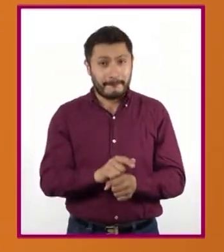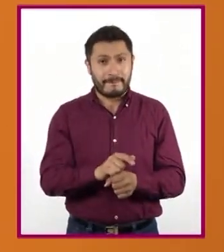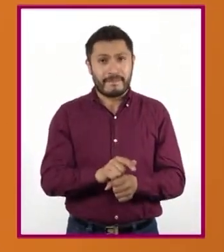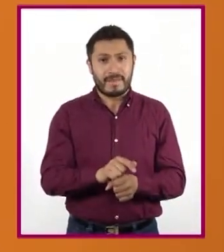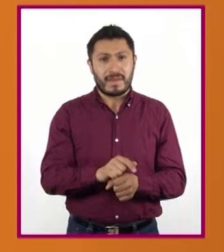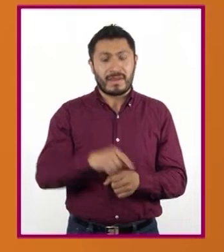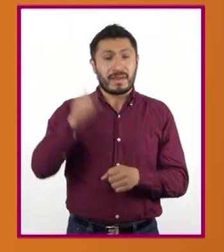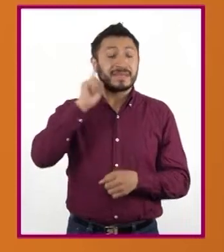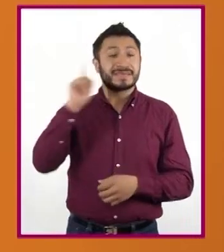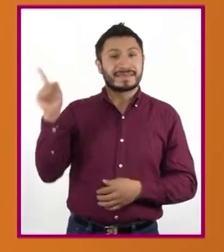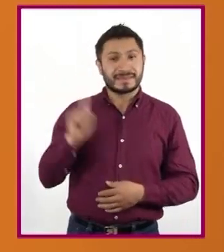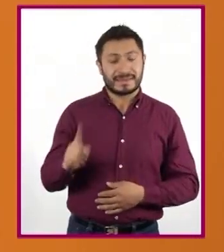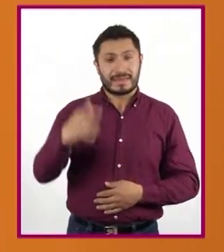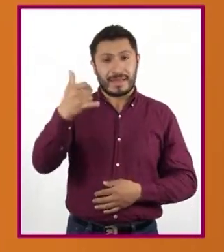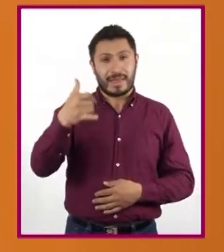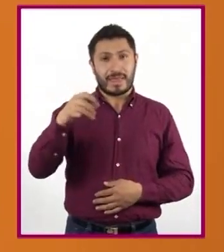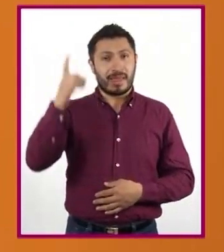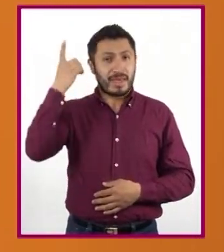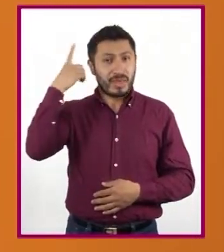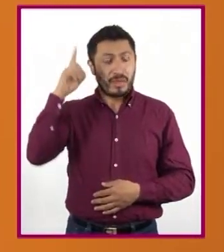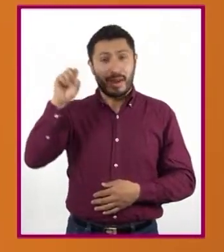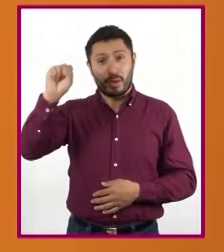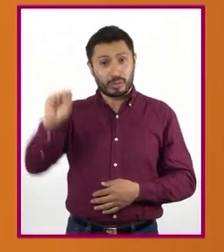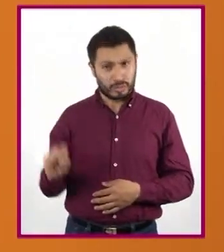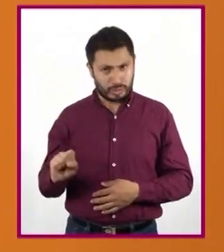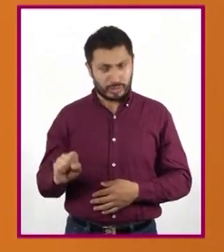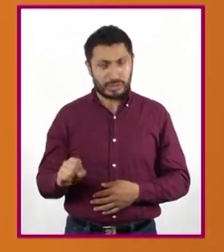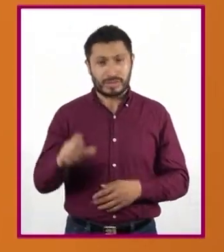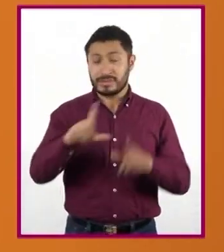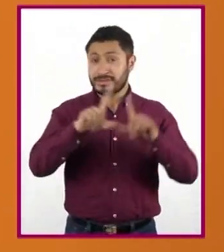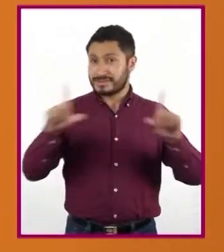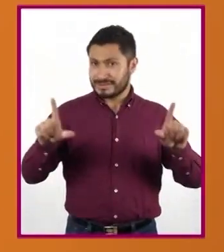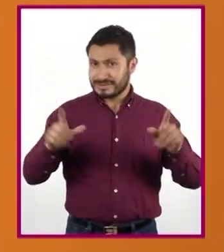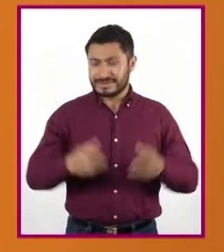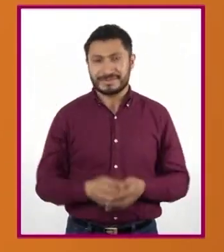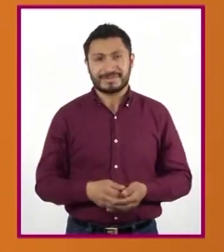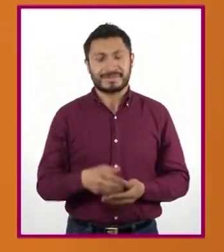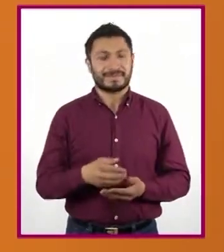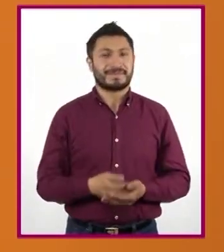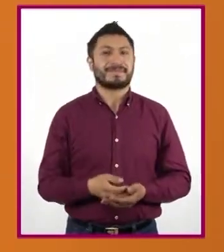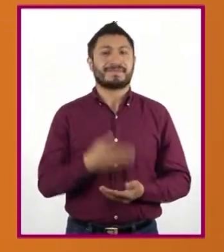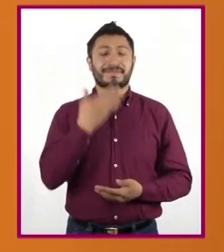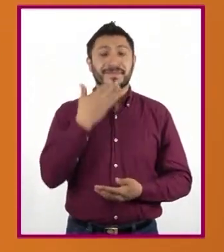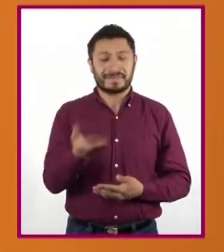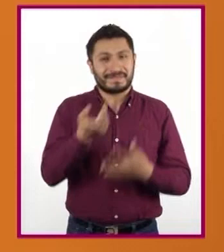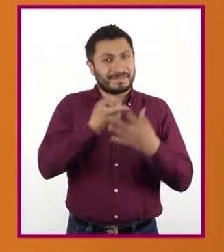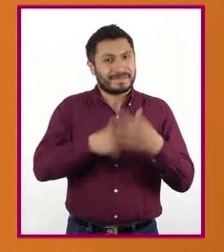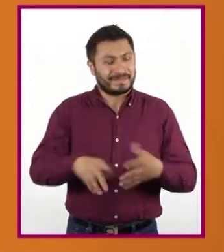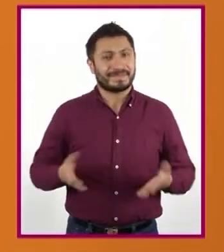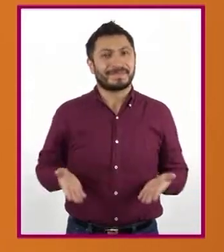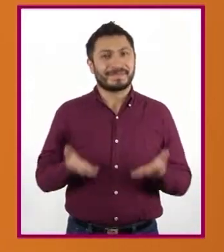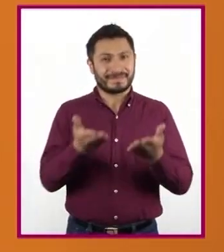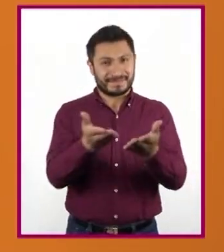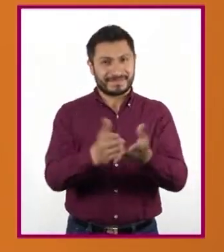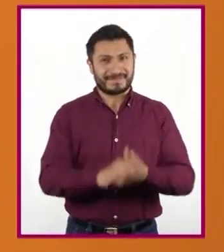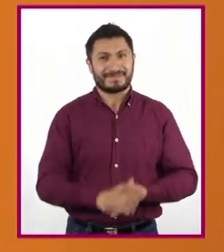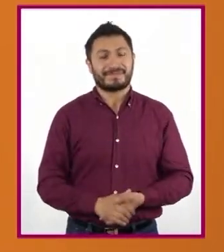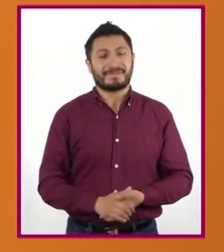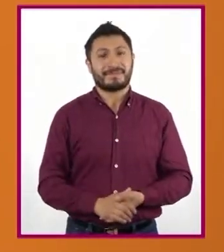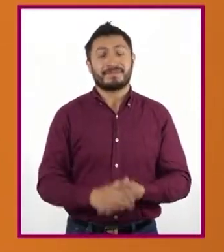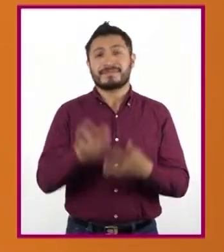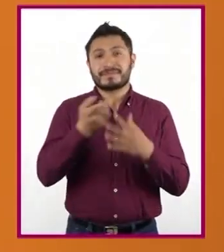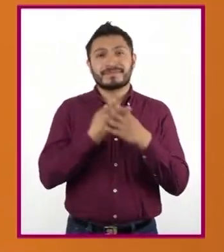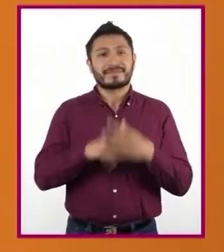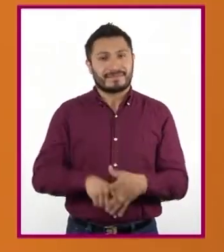de Zacatecas y el sur de Durango. ¿Están listas y listos? Bien, comencemos. Para dar